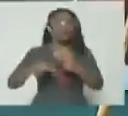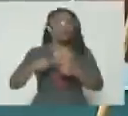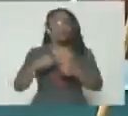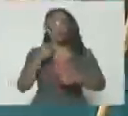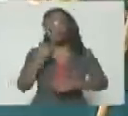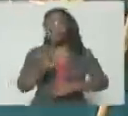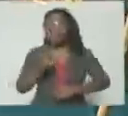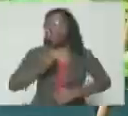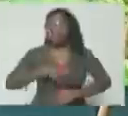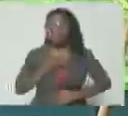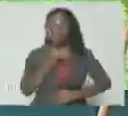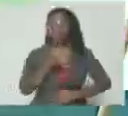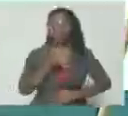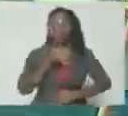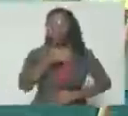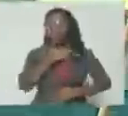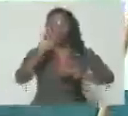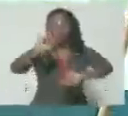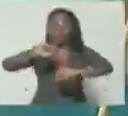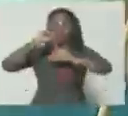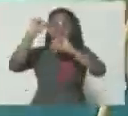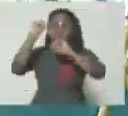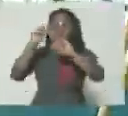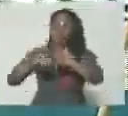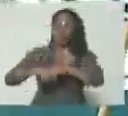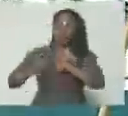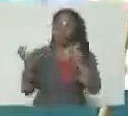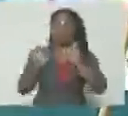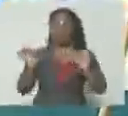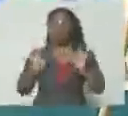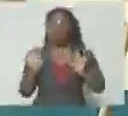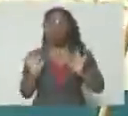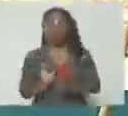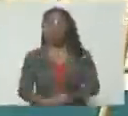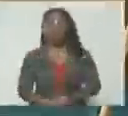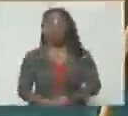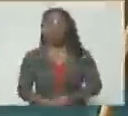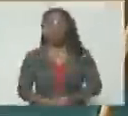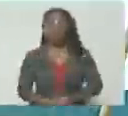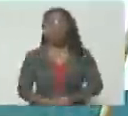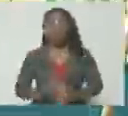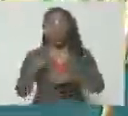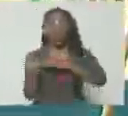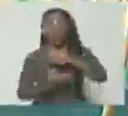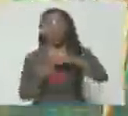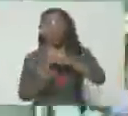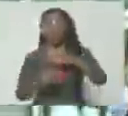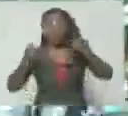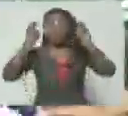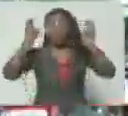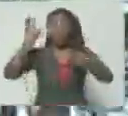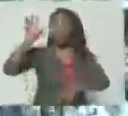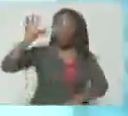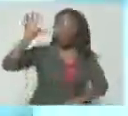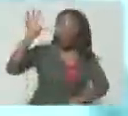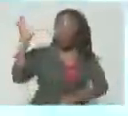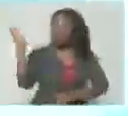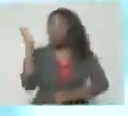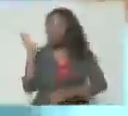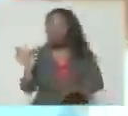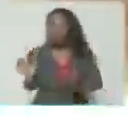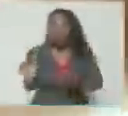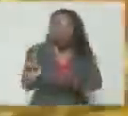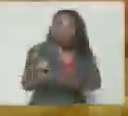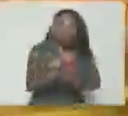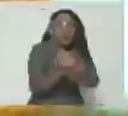que somos invencibles e indestructibles. Bien, el Instituto Marca País viene a aglomerar lo que